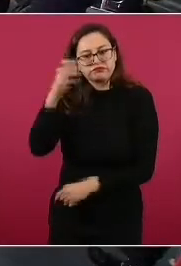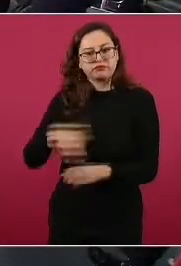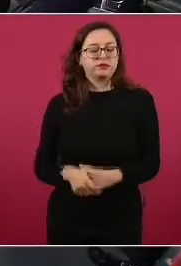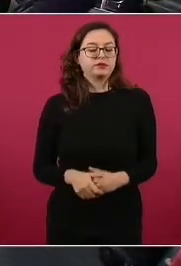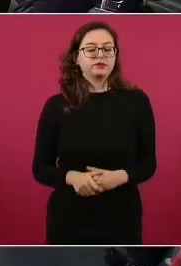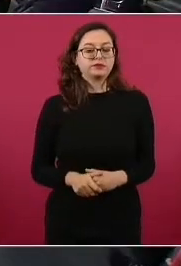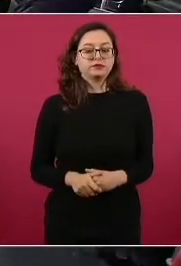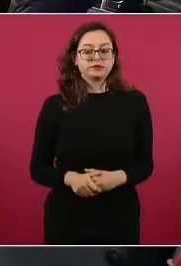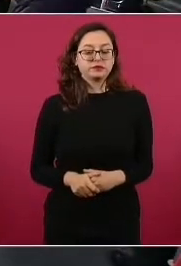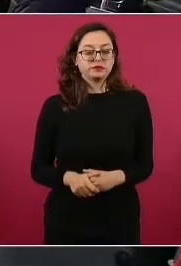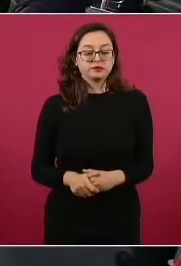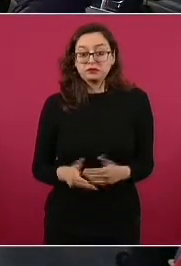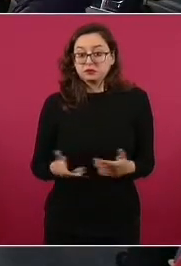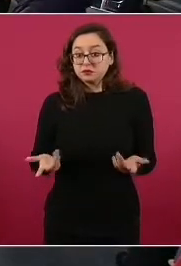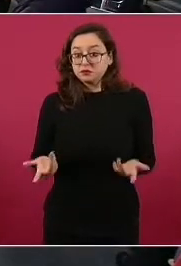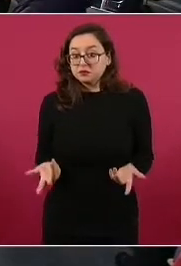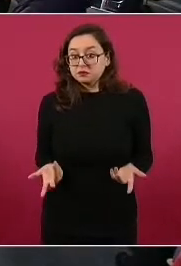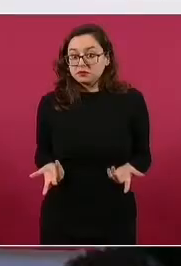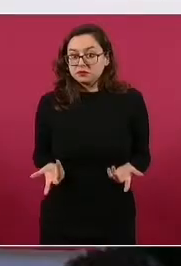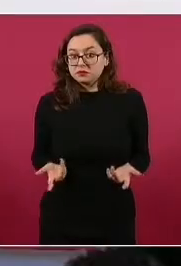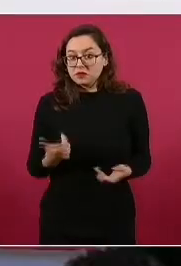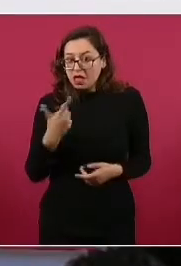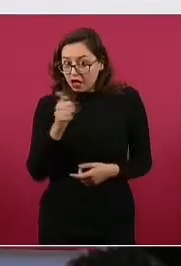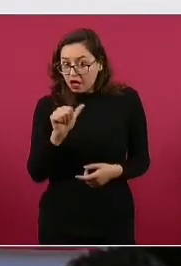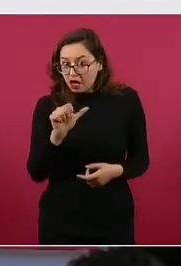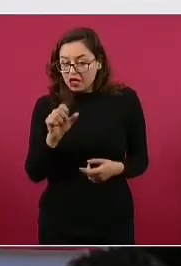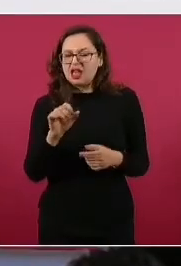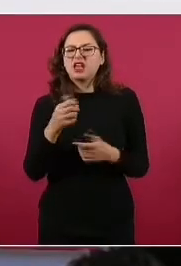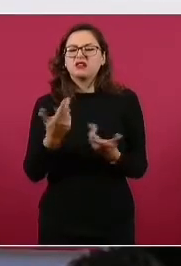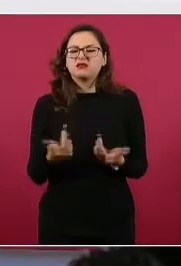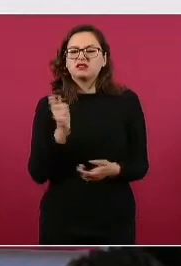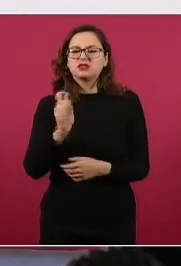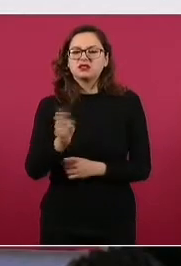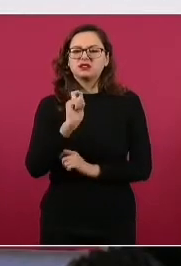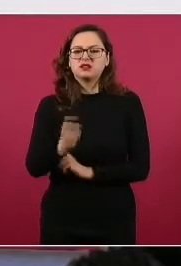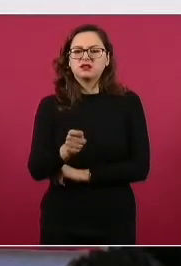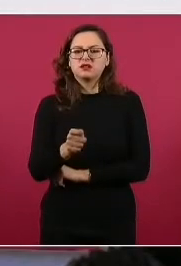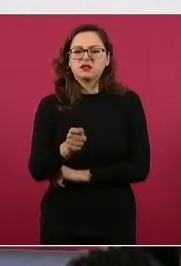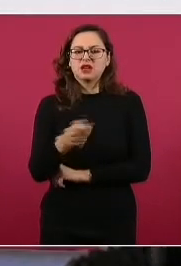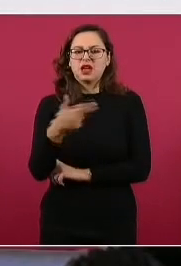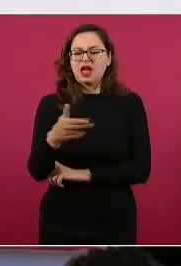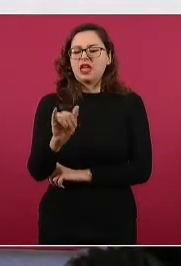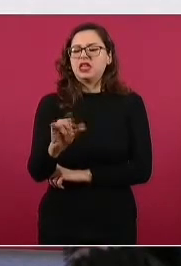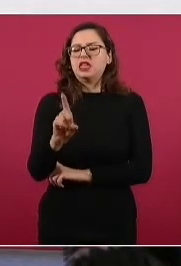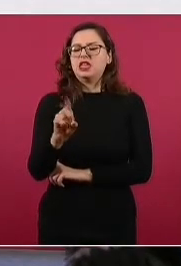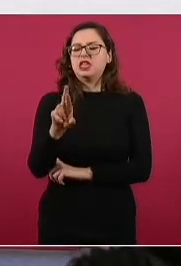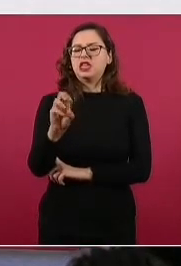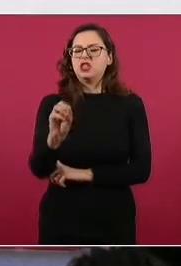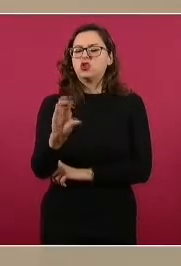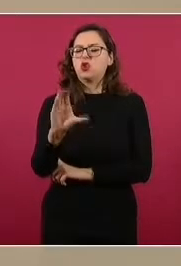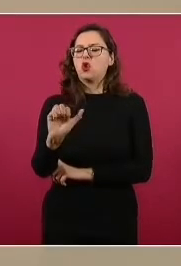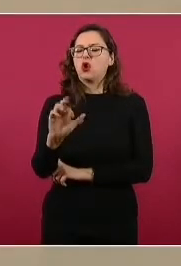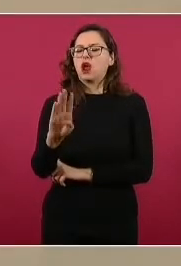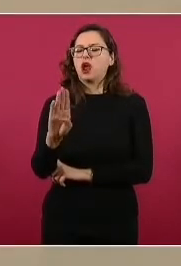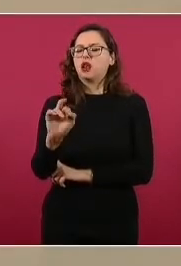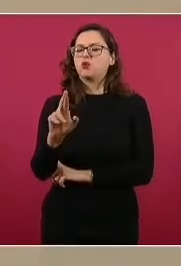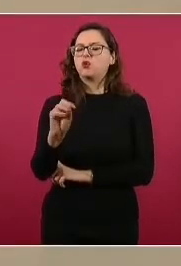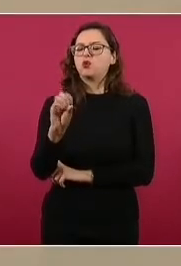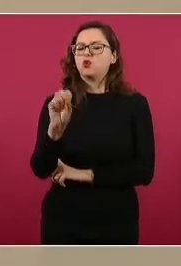No es un hidrocarburo el gas, el petróleo.